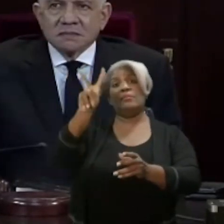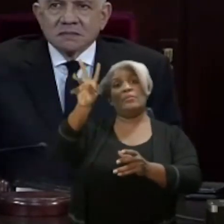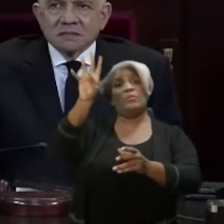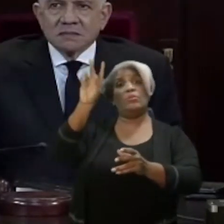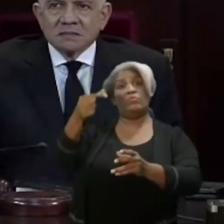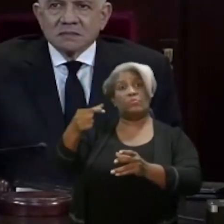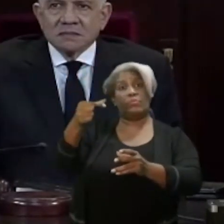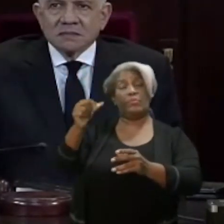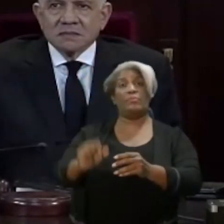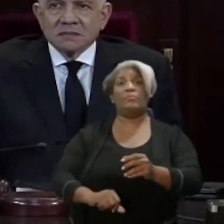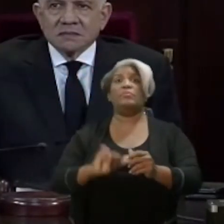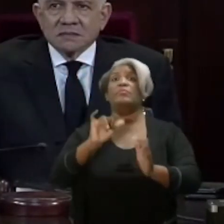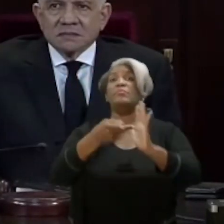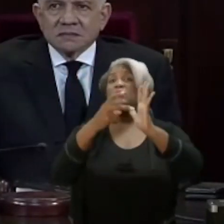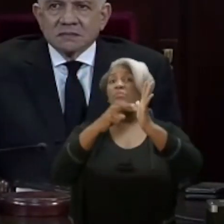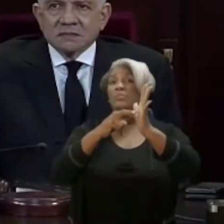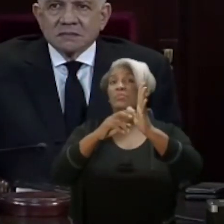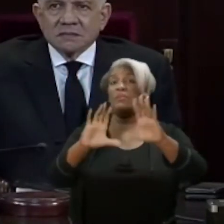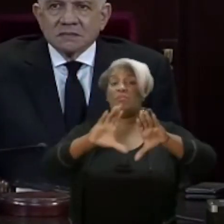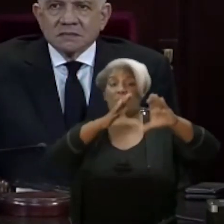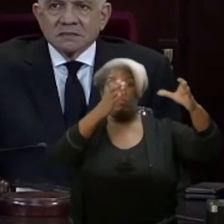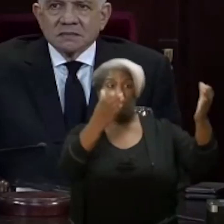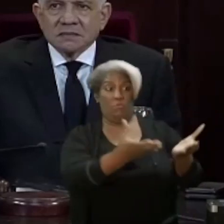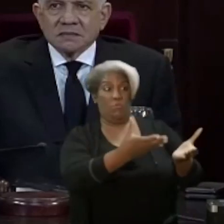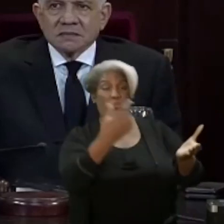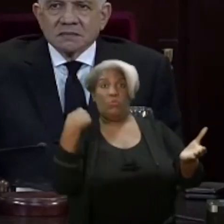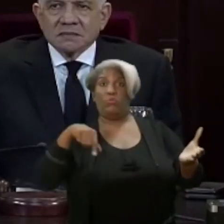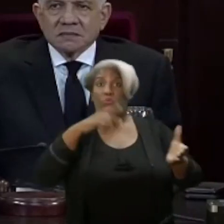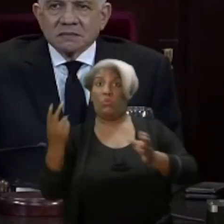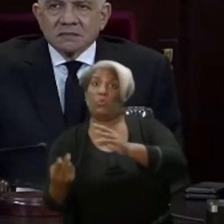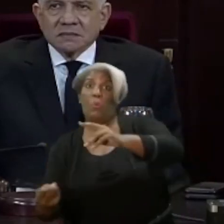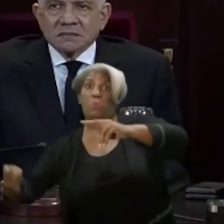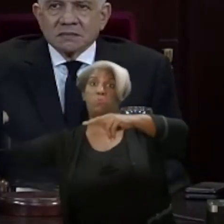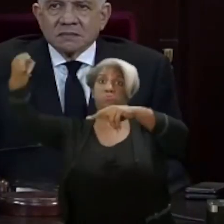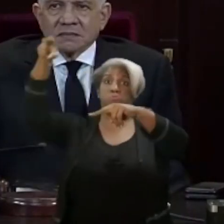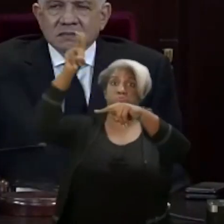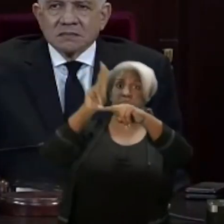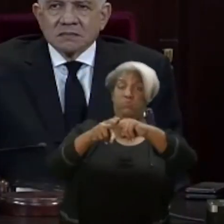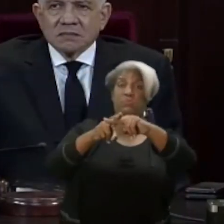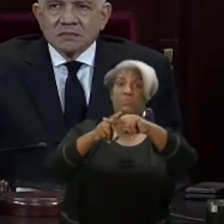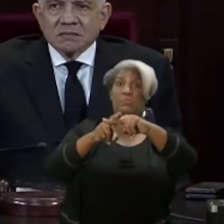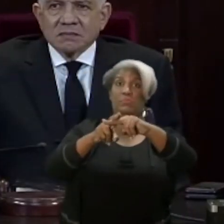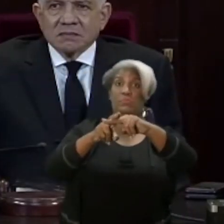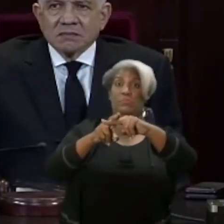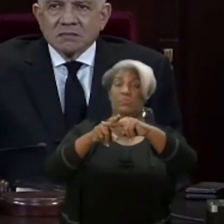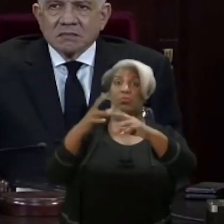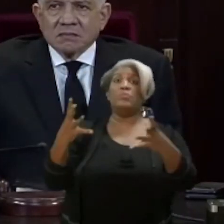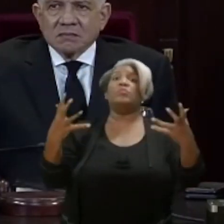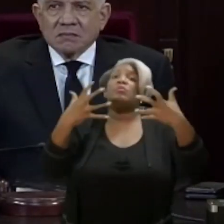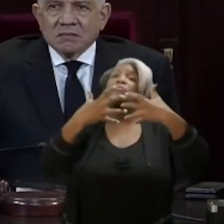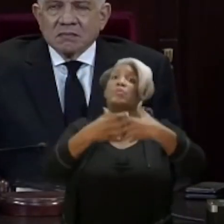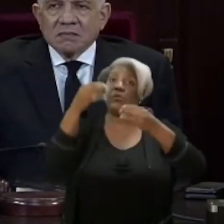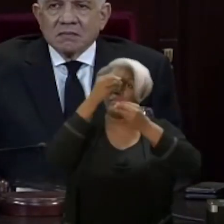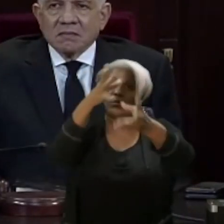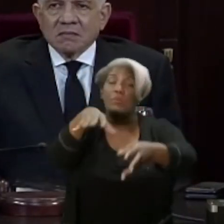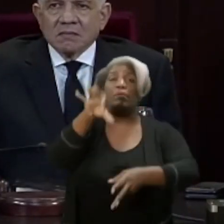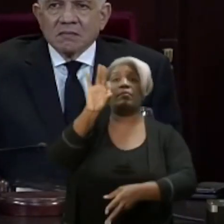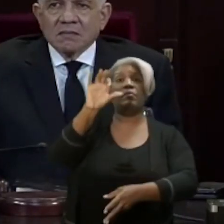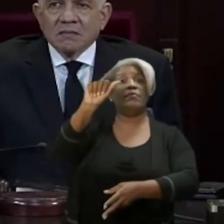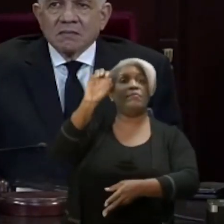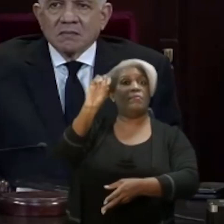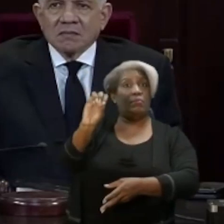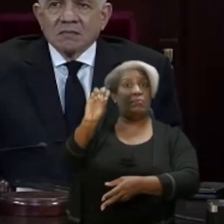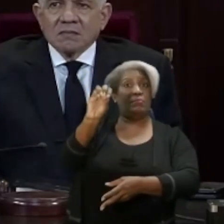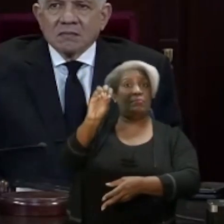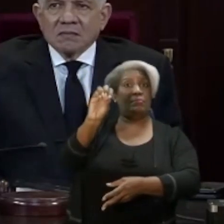el promedio mundial de 2.15 kilogramos, según datos reportados por la FAO. Solo a